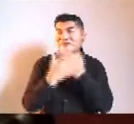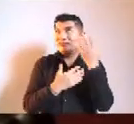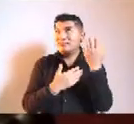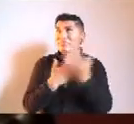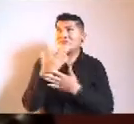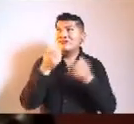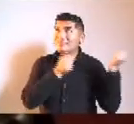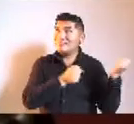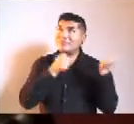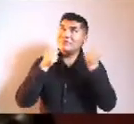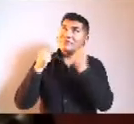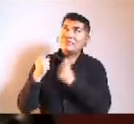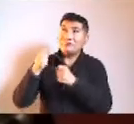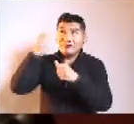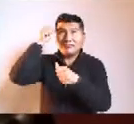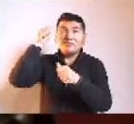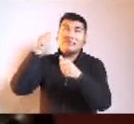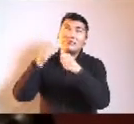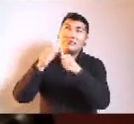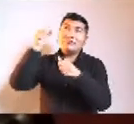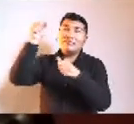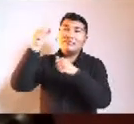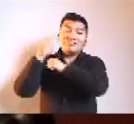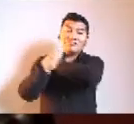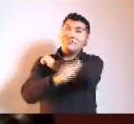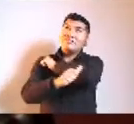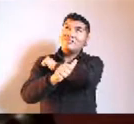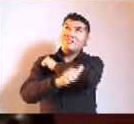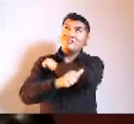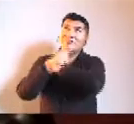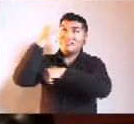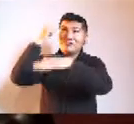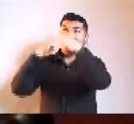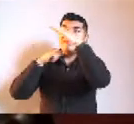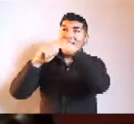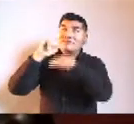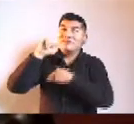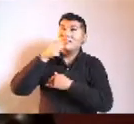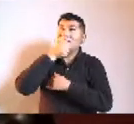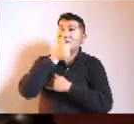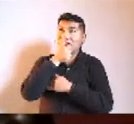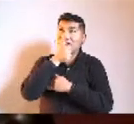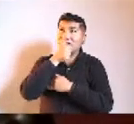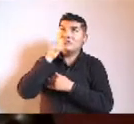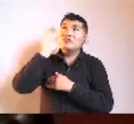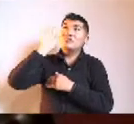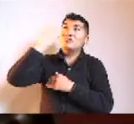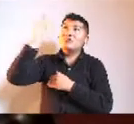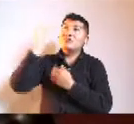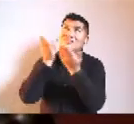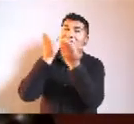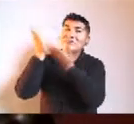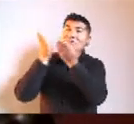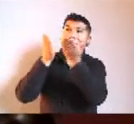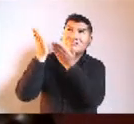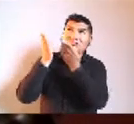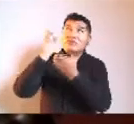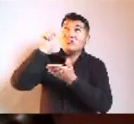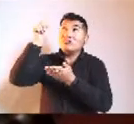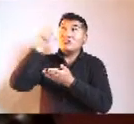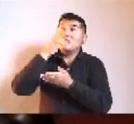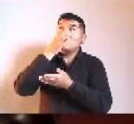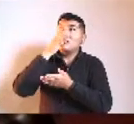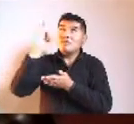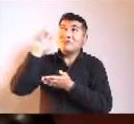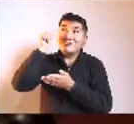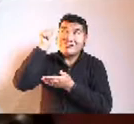poderosa? Acuérdate de Abraham, de Isaac y de Jacob, tus servidores, a quienes juraste por